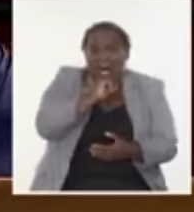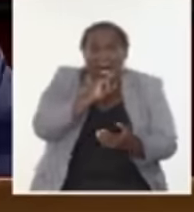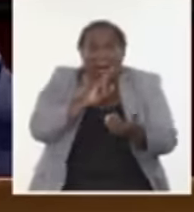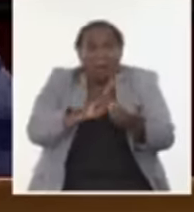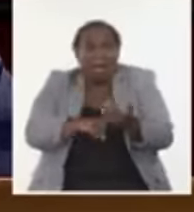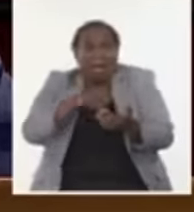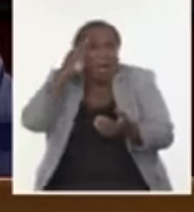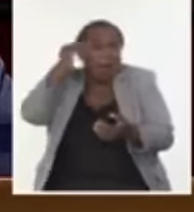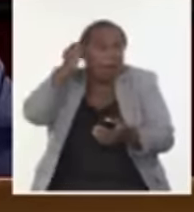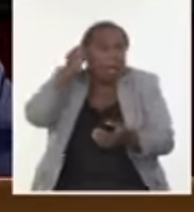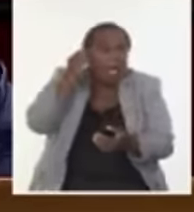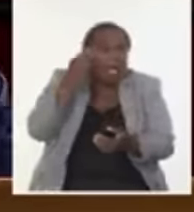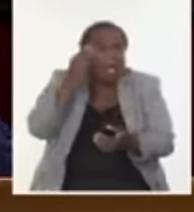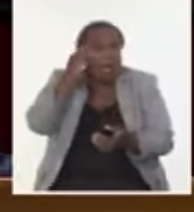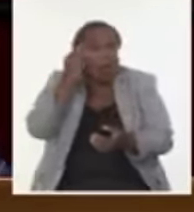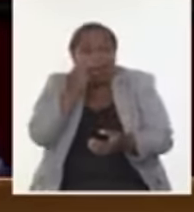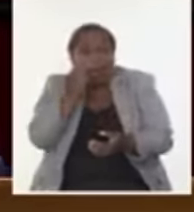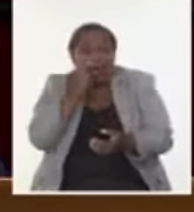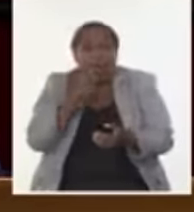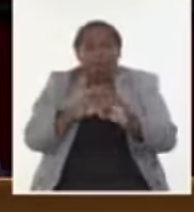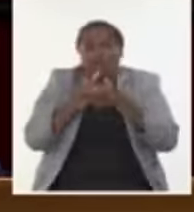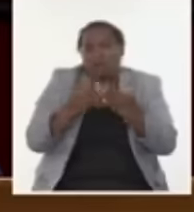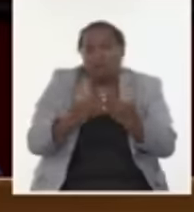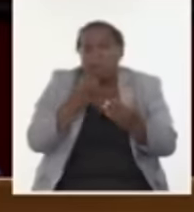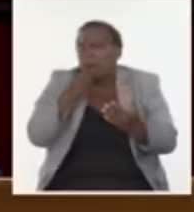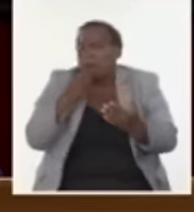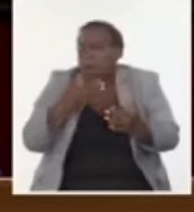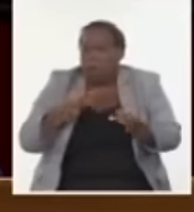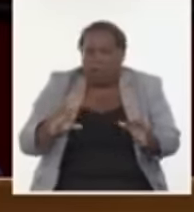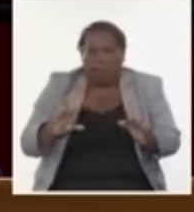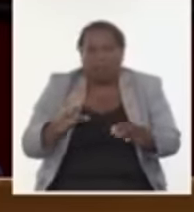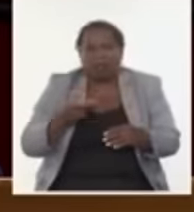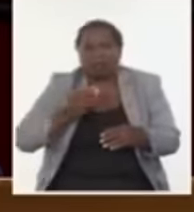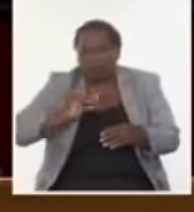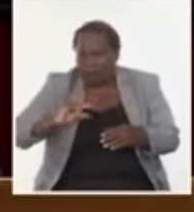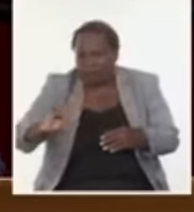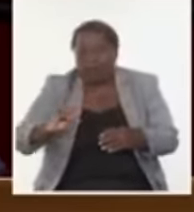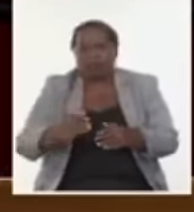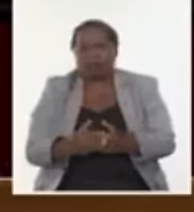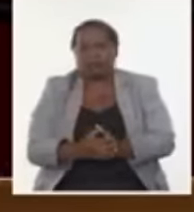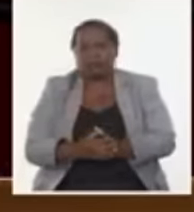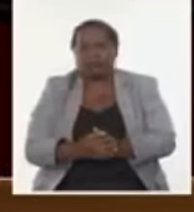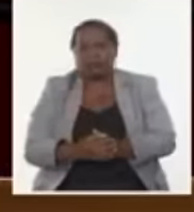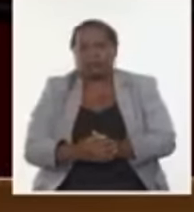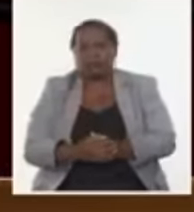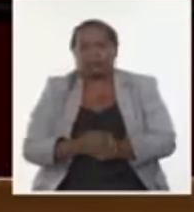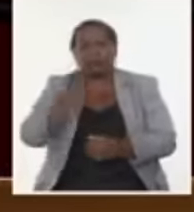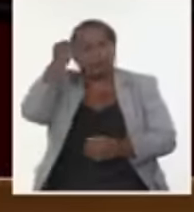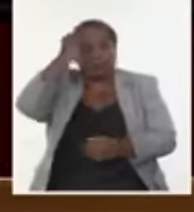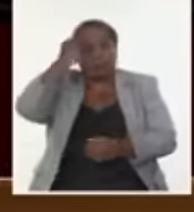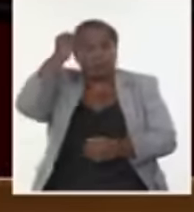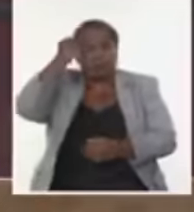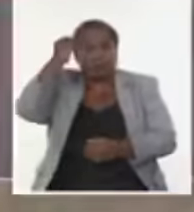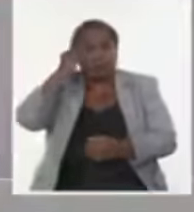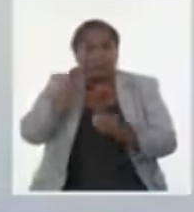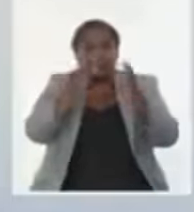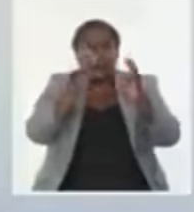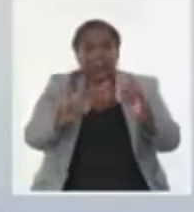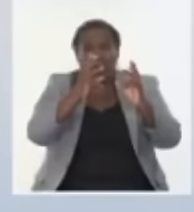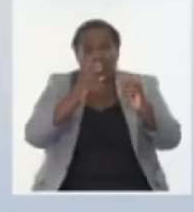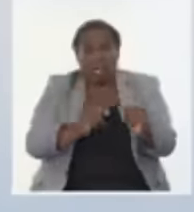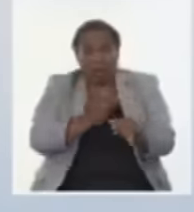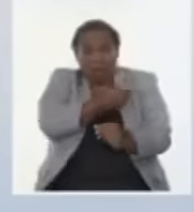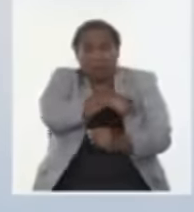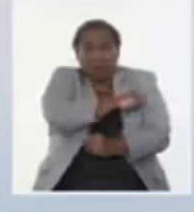familiar tutor de la persona con discapacidad severa. se realizó el cálculo de la población